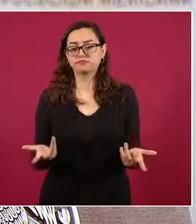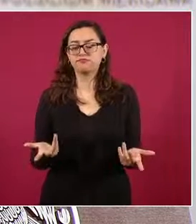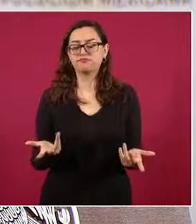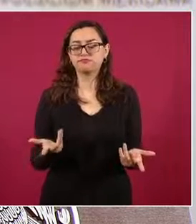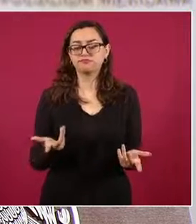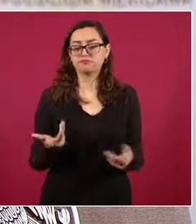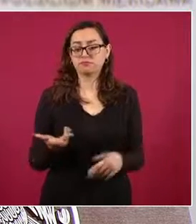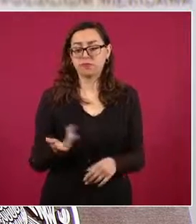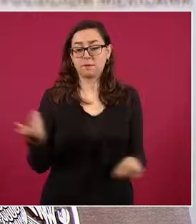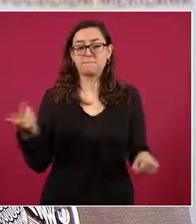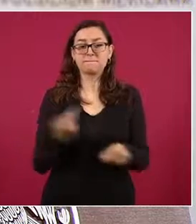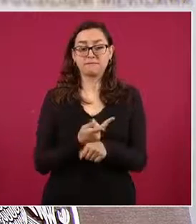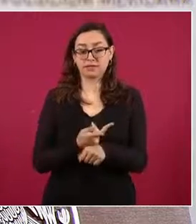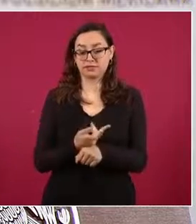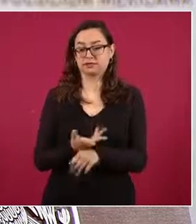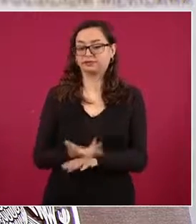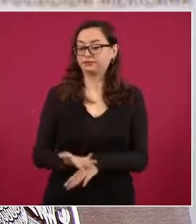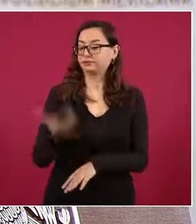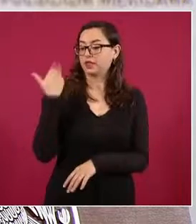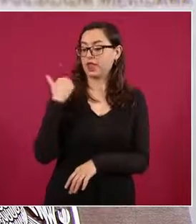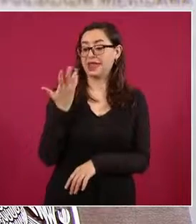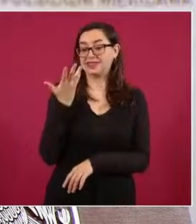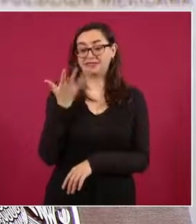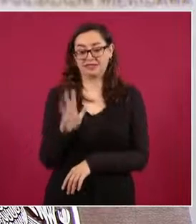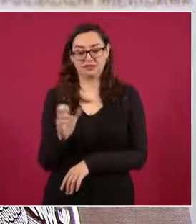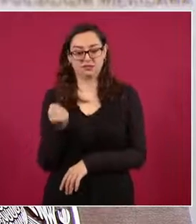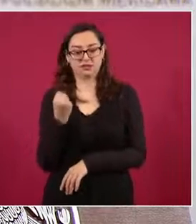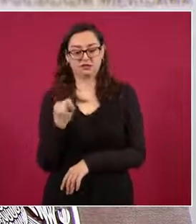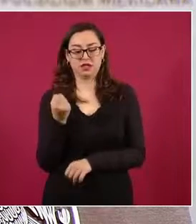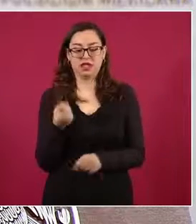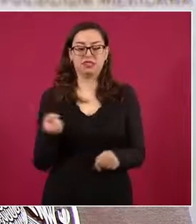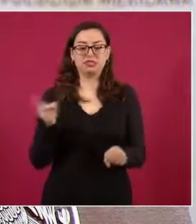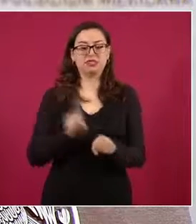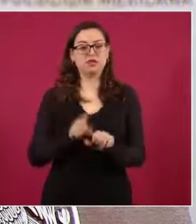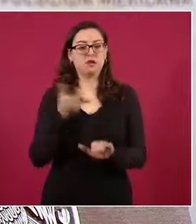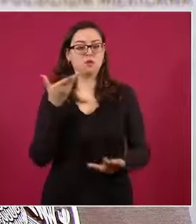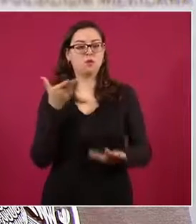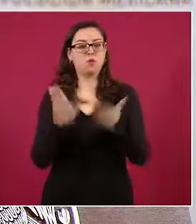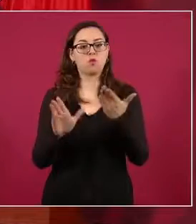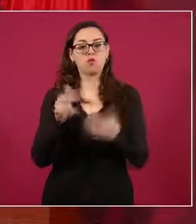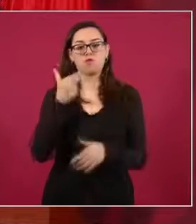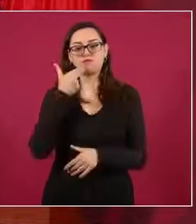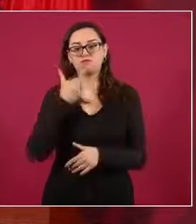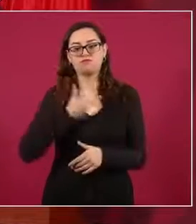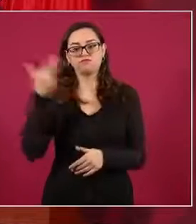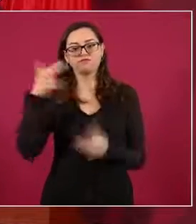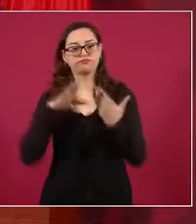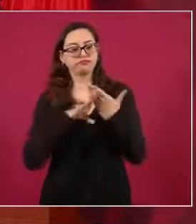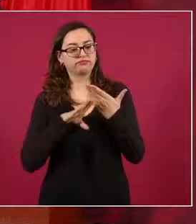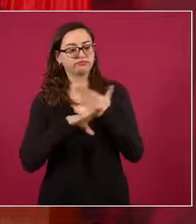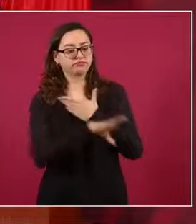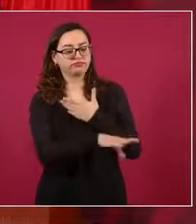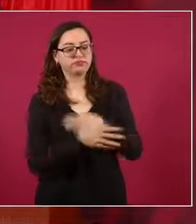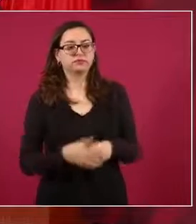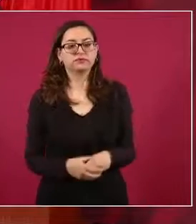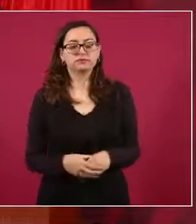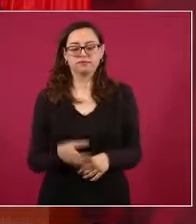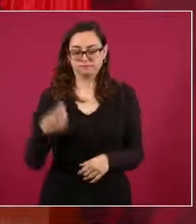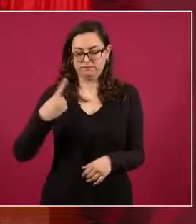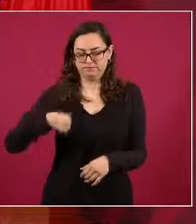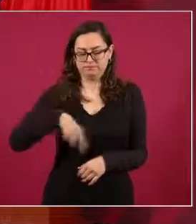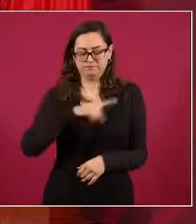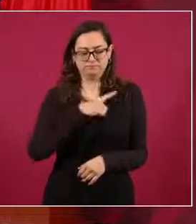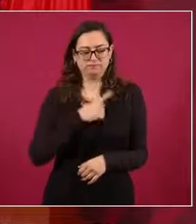septiembre, fue el Día Mundial de Prevención del Suicidio. Nuestro grupo de la Comisión Nacional de Salud Mental y Adicciones, que es